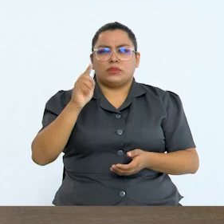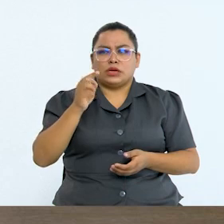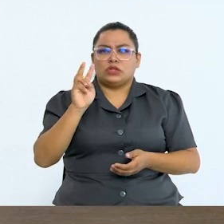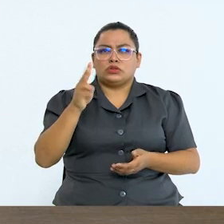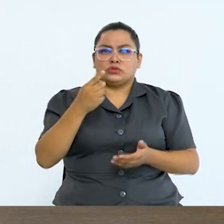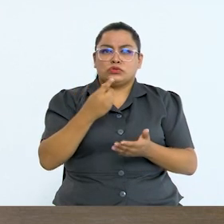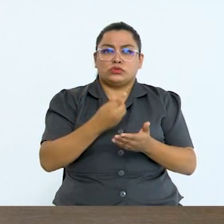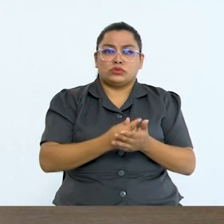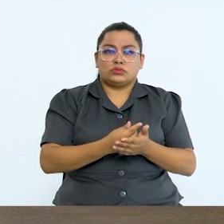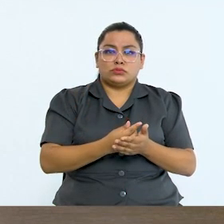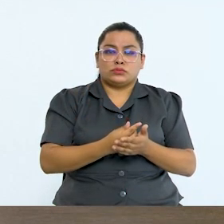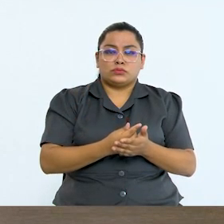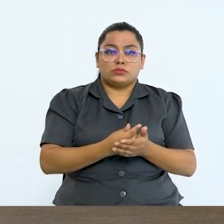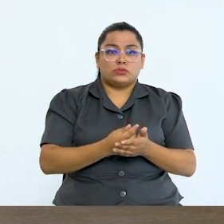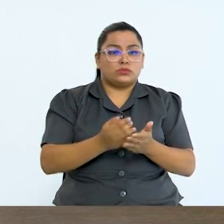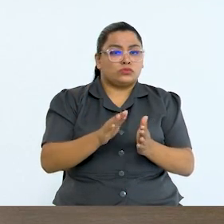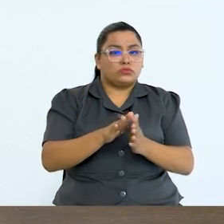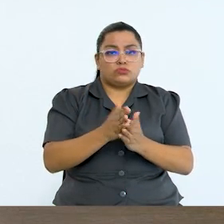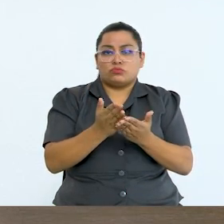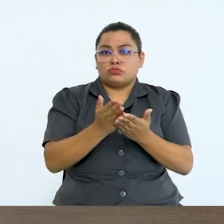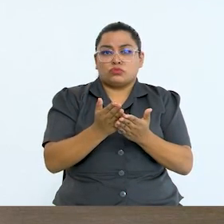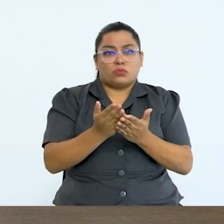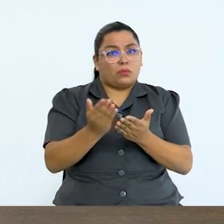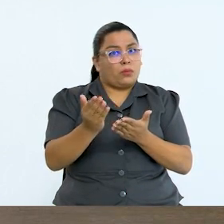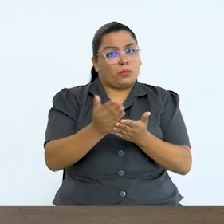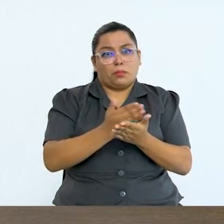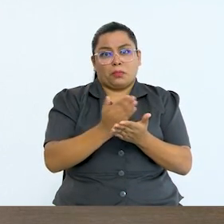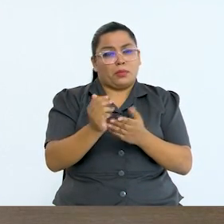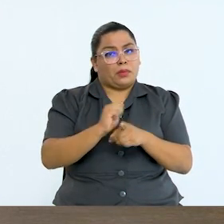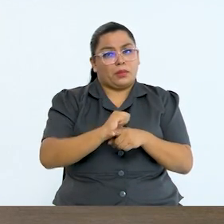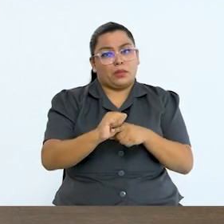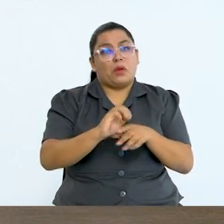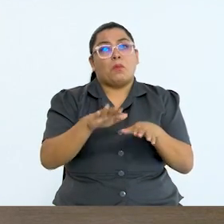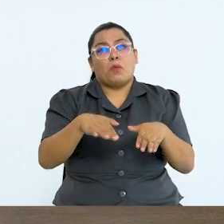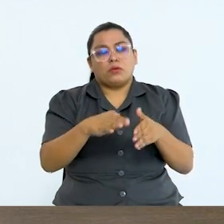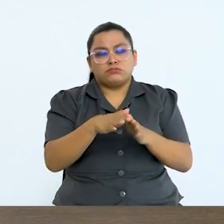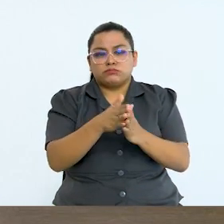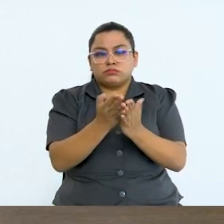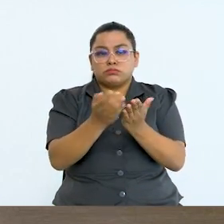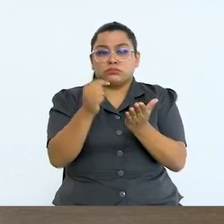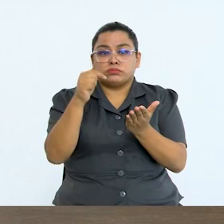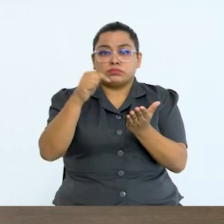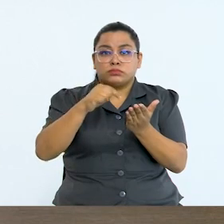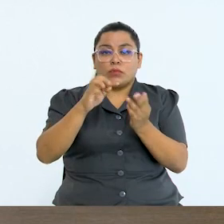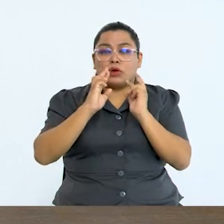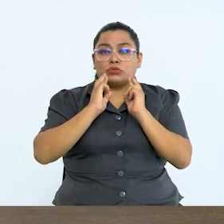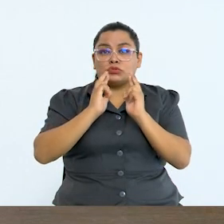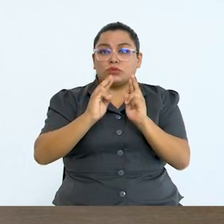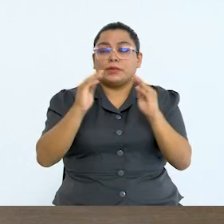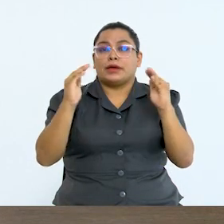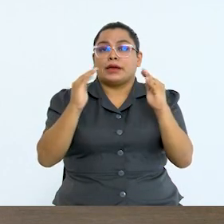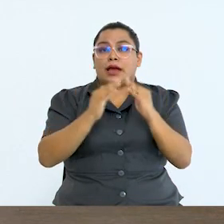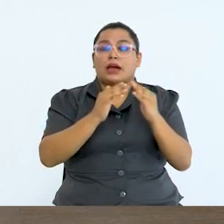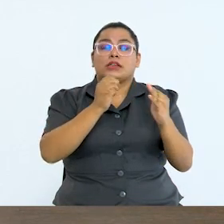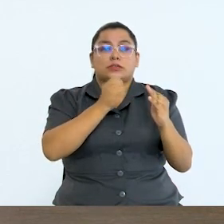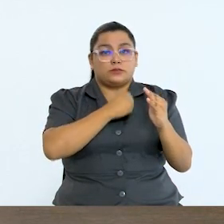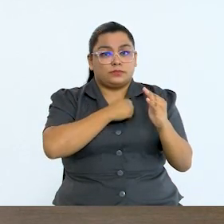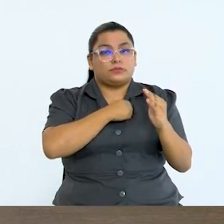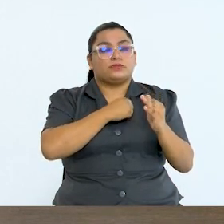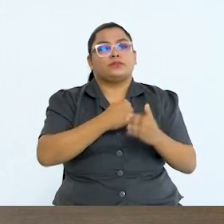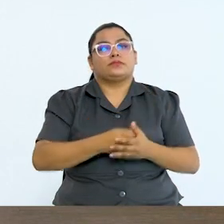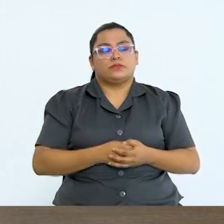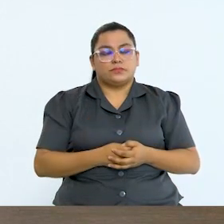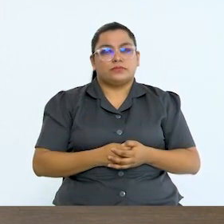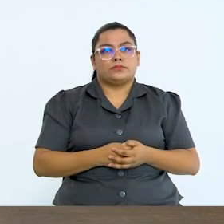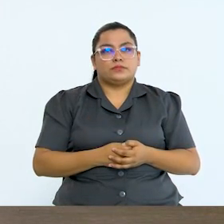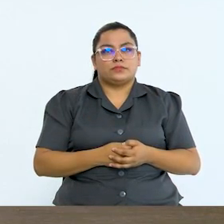no se cuenta con un cuaderno de ejercicio porque dentro del libro está la sección Resuelve en casa que hace el papel de la tarea.